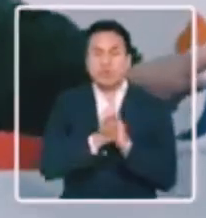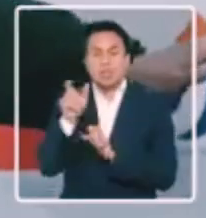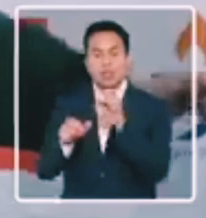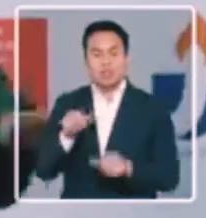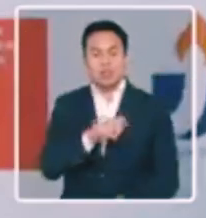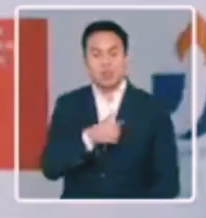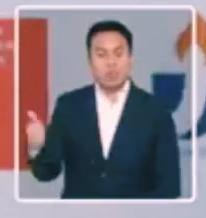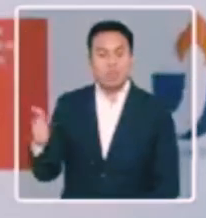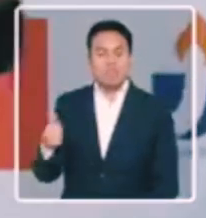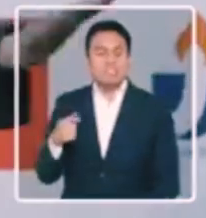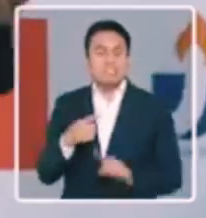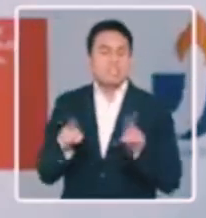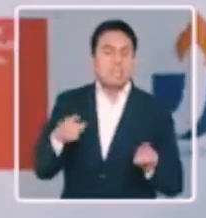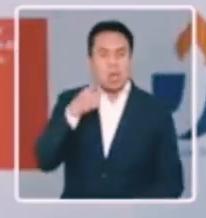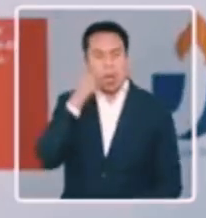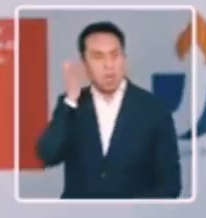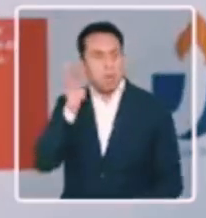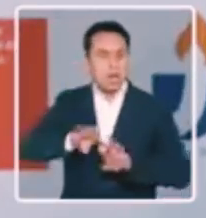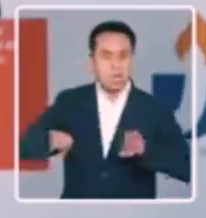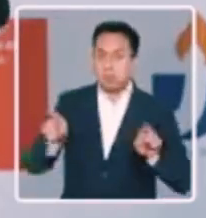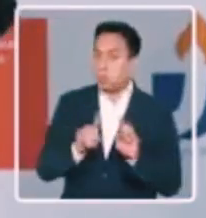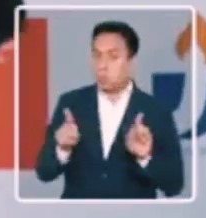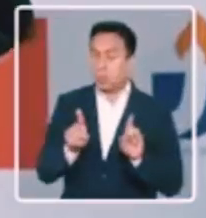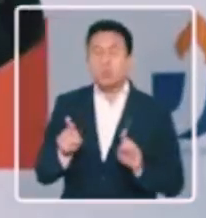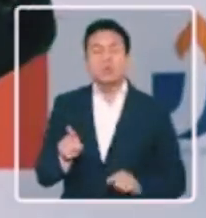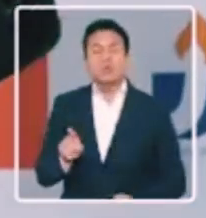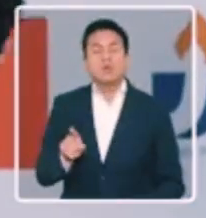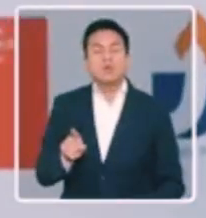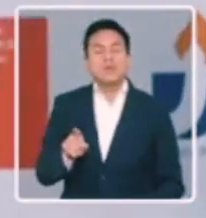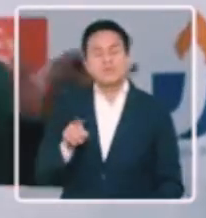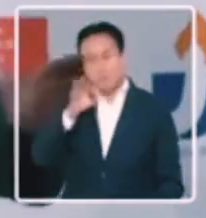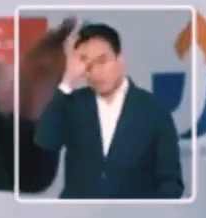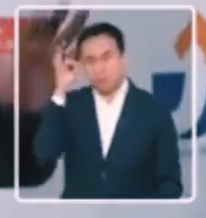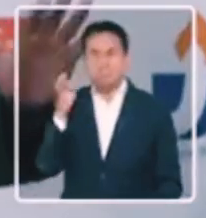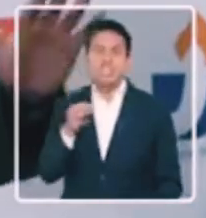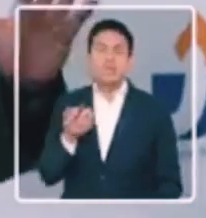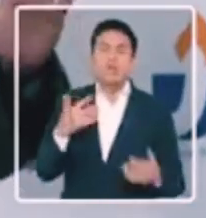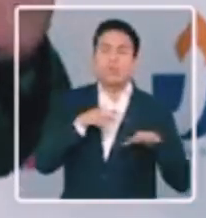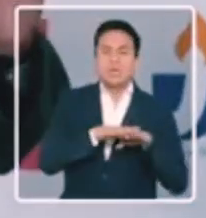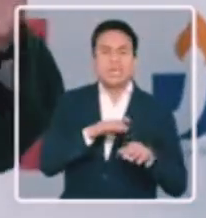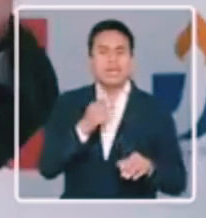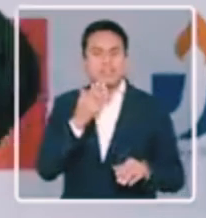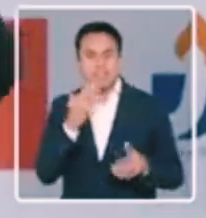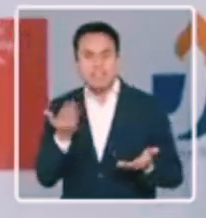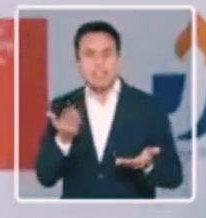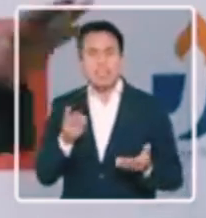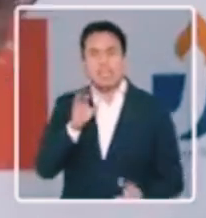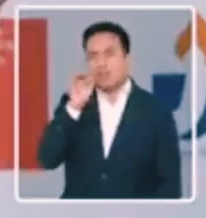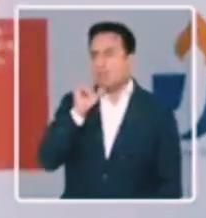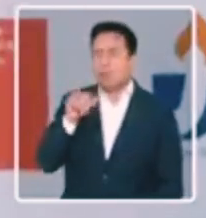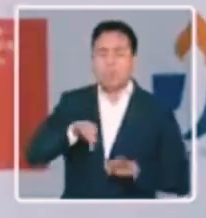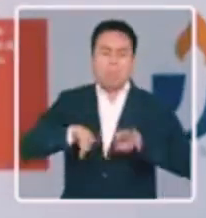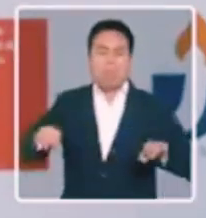población y no distingue entre hombres y mujeres entre mapuches o hincas no distingue entre ricos